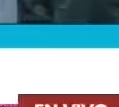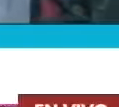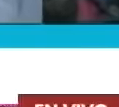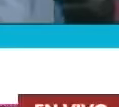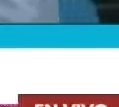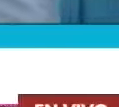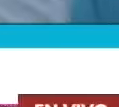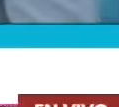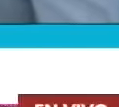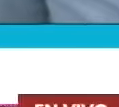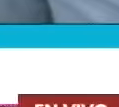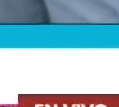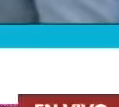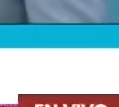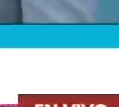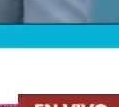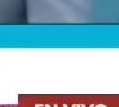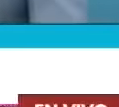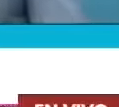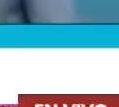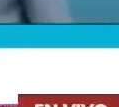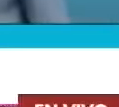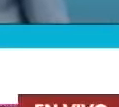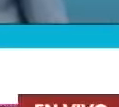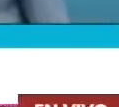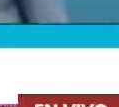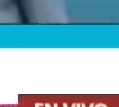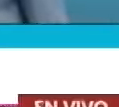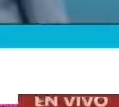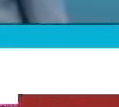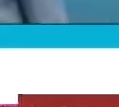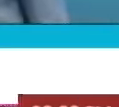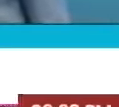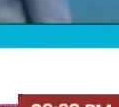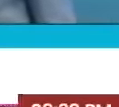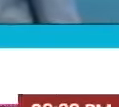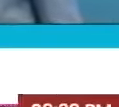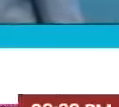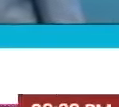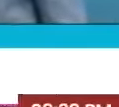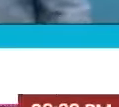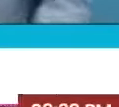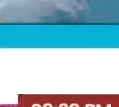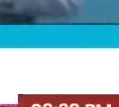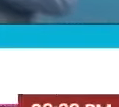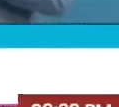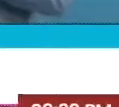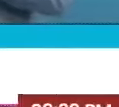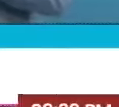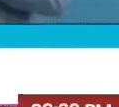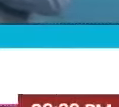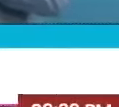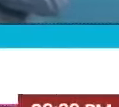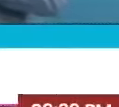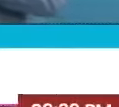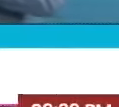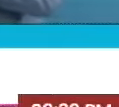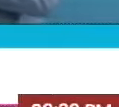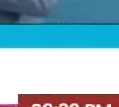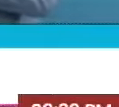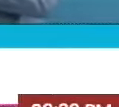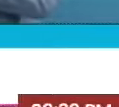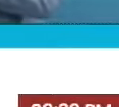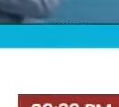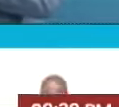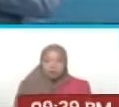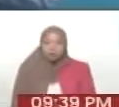Mira. Además es buen artista, buen cantante, buen bailarín. Tiene un emprendimiento de